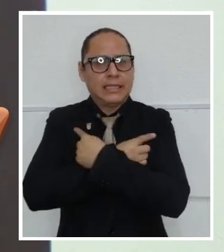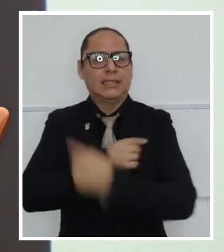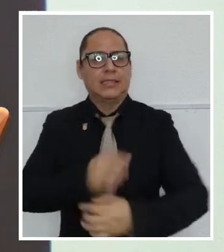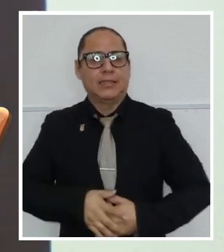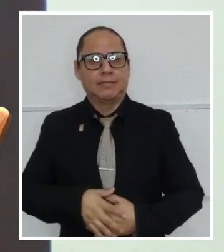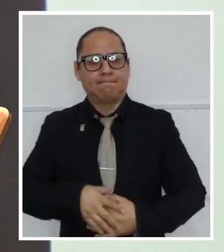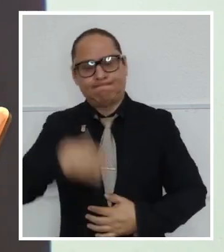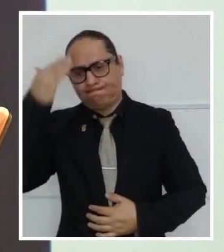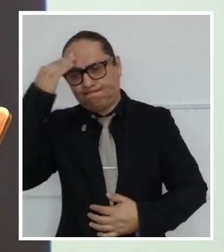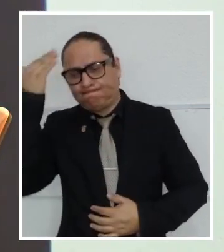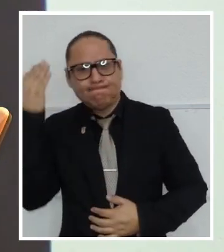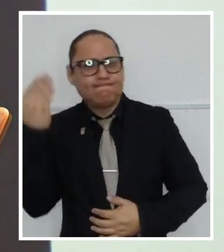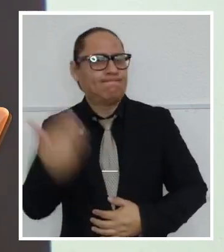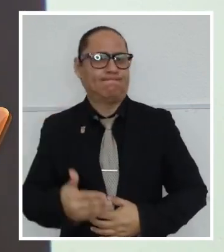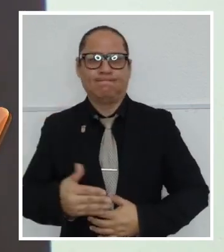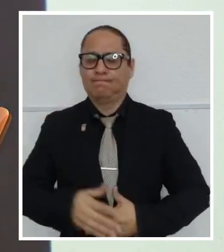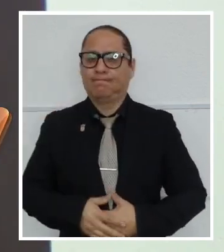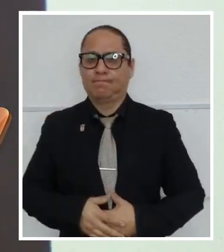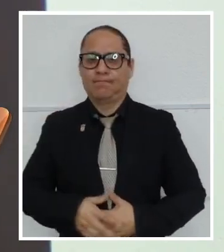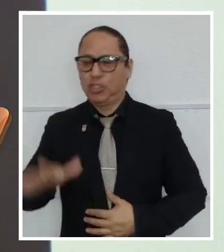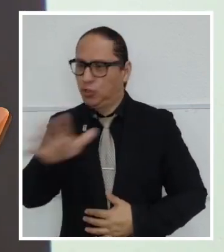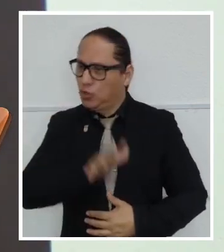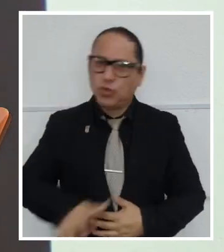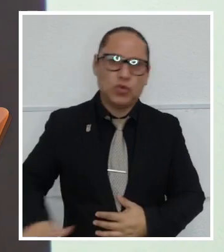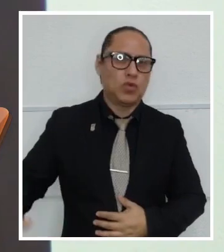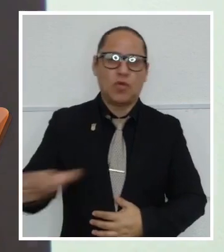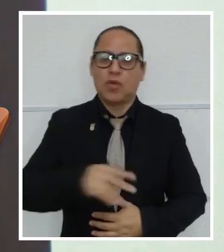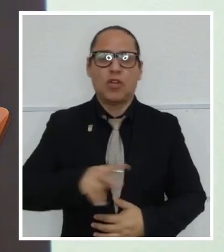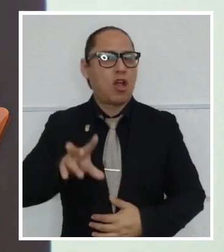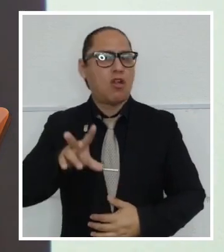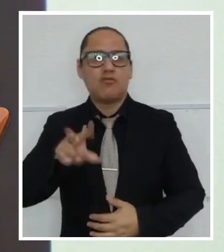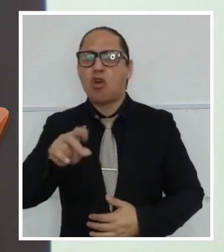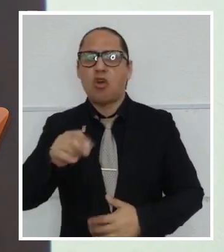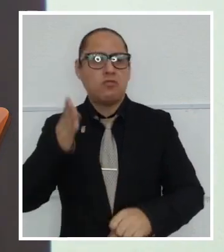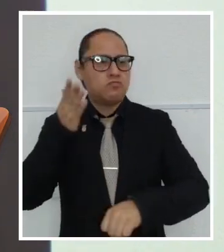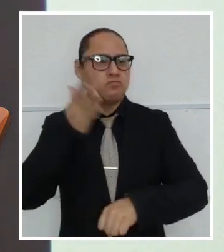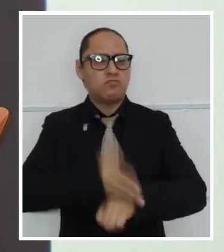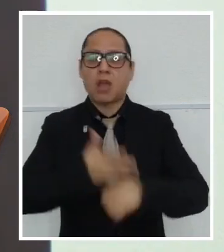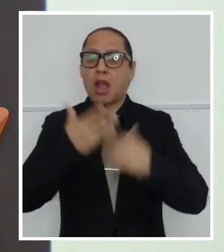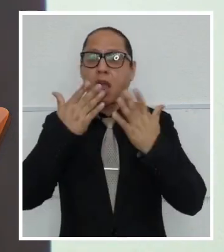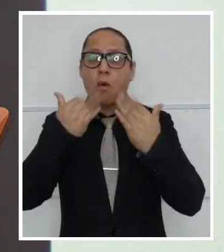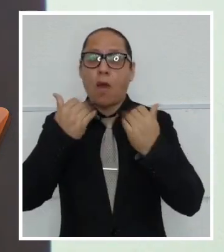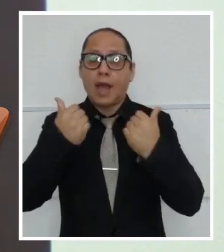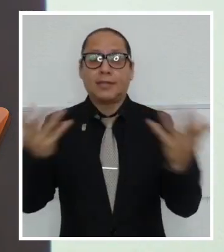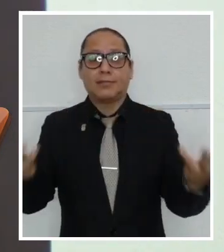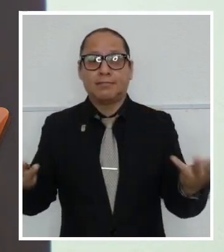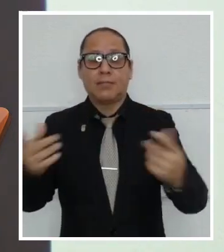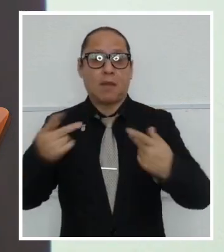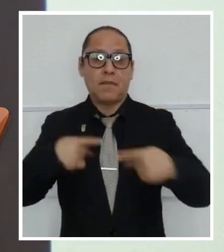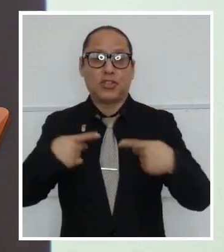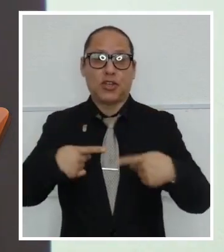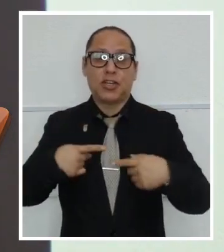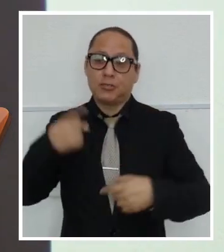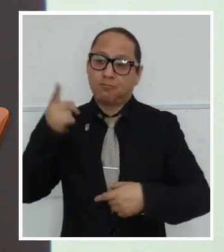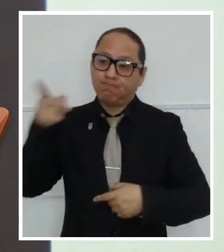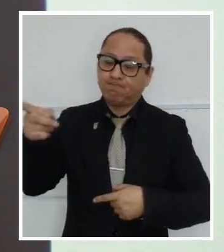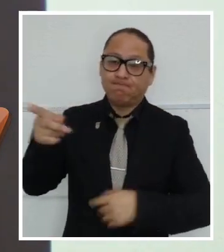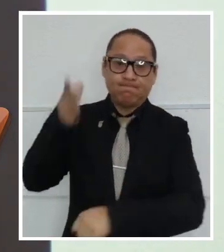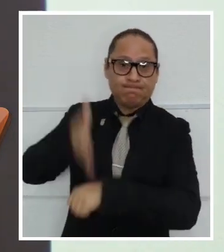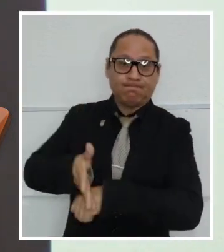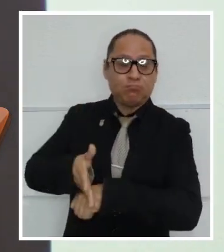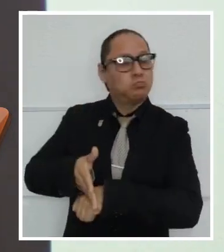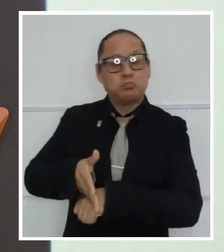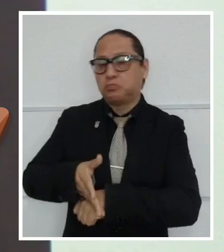que lamentablemente en la generalidad no implica una sanción para quien la ejerce pero sí un terrible